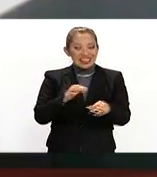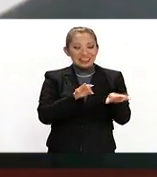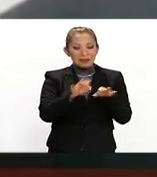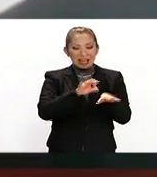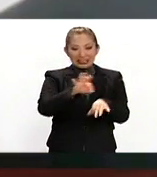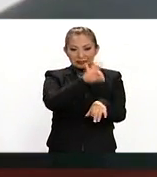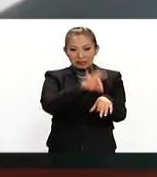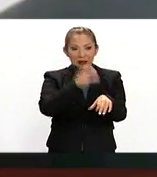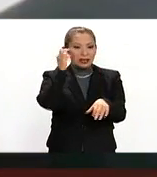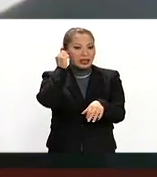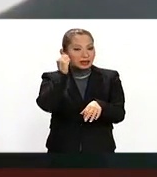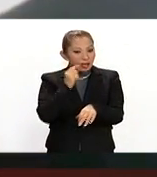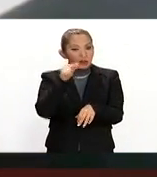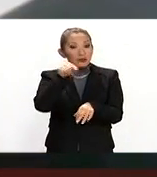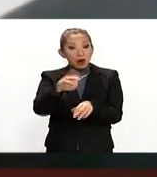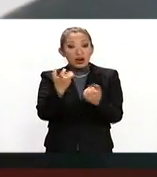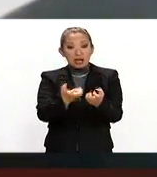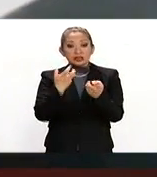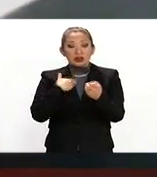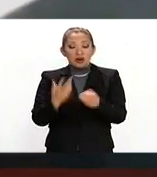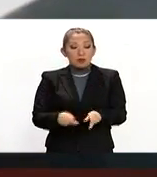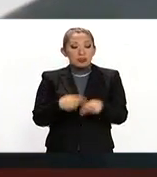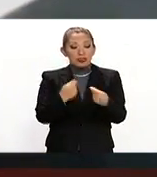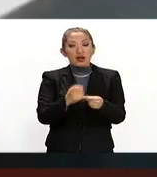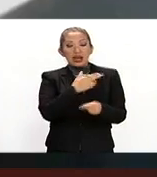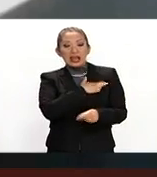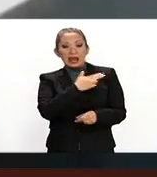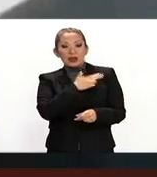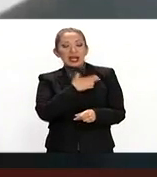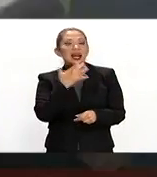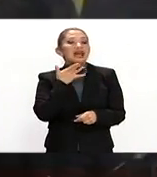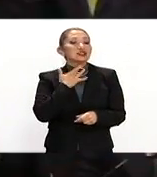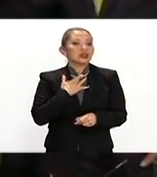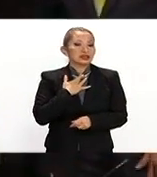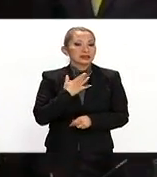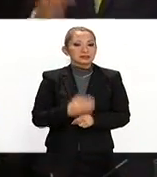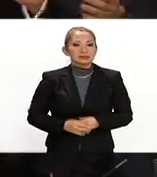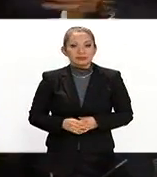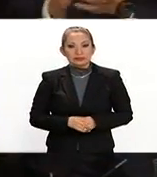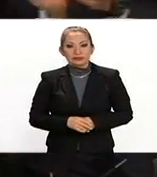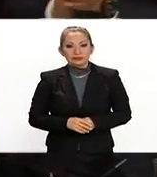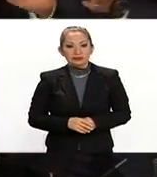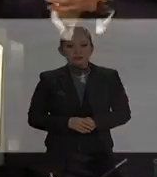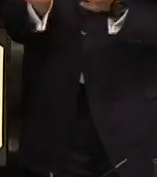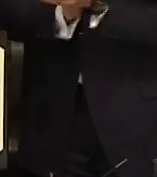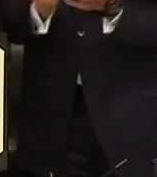en Chilpancingo, Guerrero, y que por ello se ganó el mote del héroe de la gasolinera.